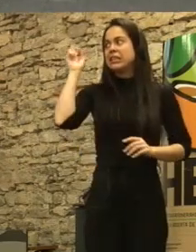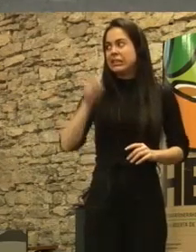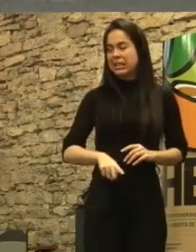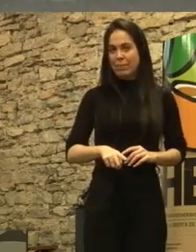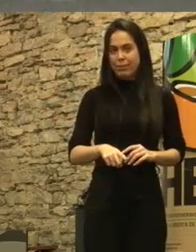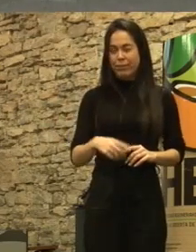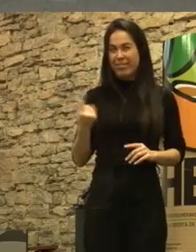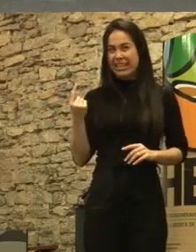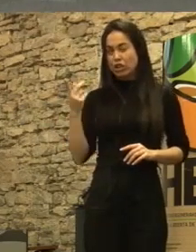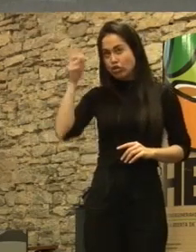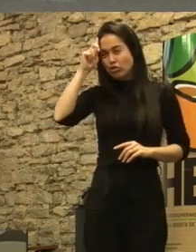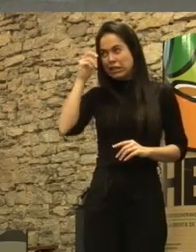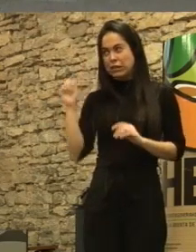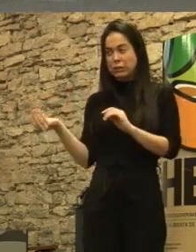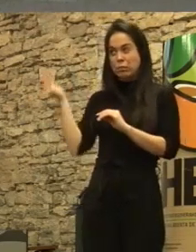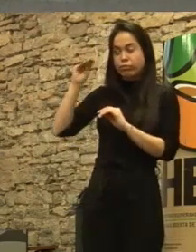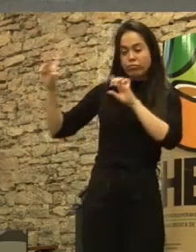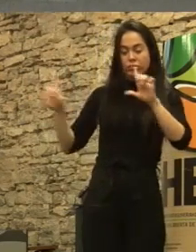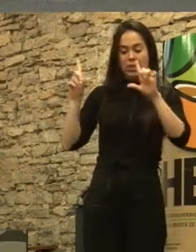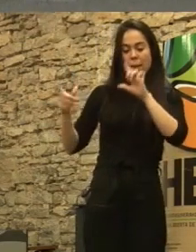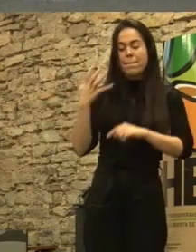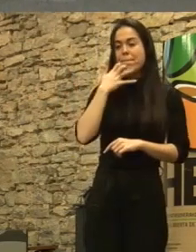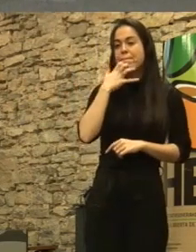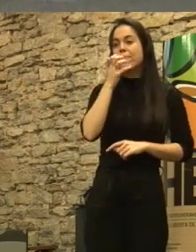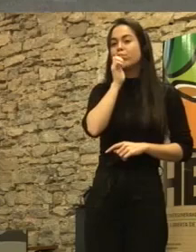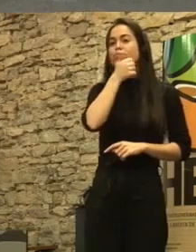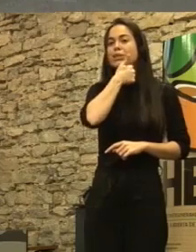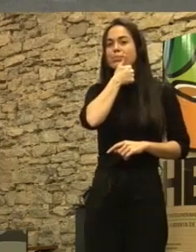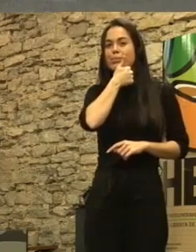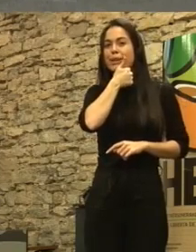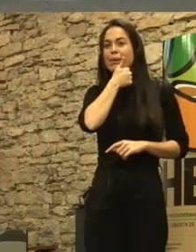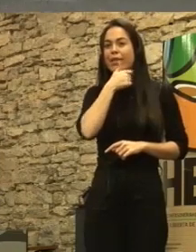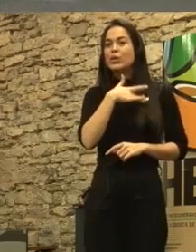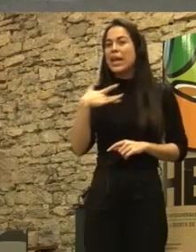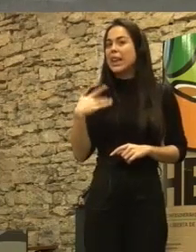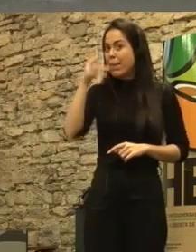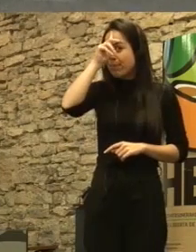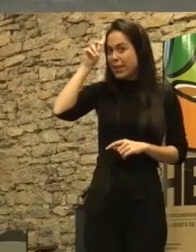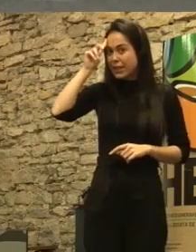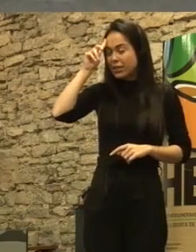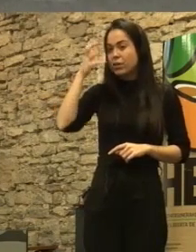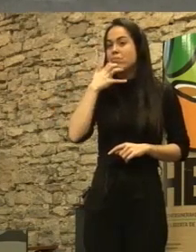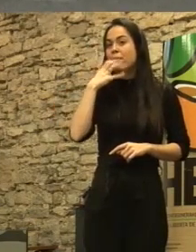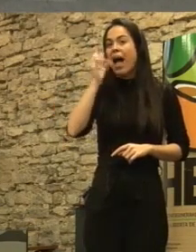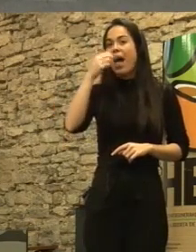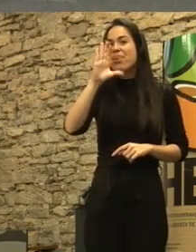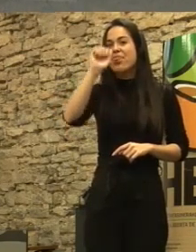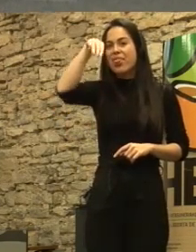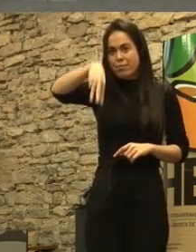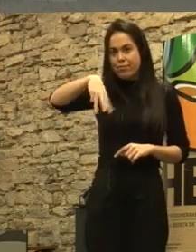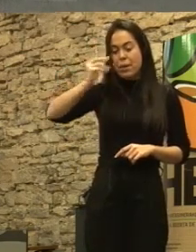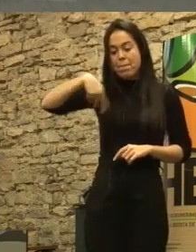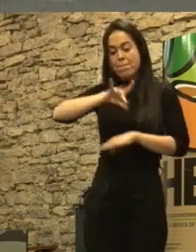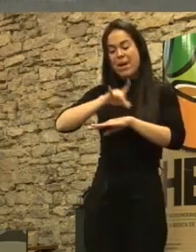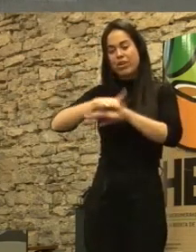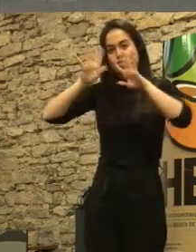hecho, es el caso de cuando se paró la privatización de la sanidad en Madrid. Esto fue una acción judicial de un grupo que se llamaba AFEM, que es una asociación de médicos